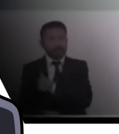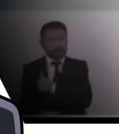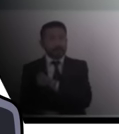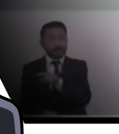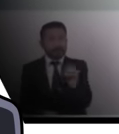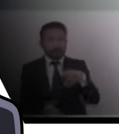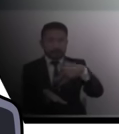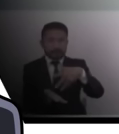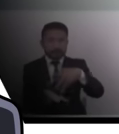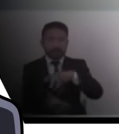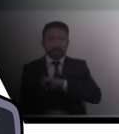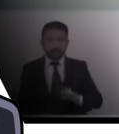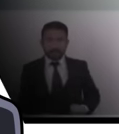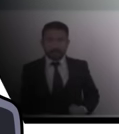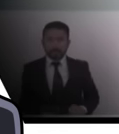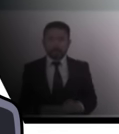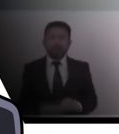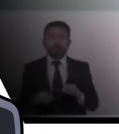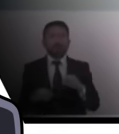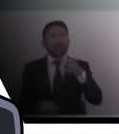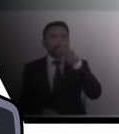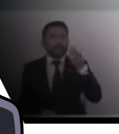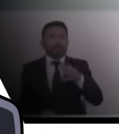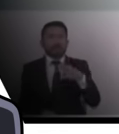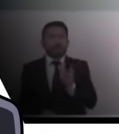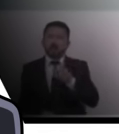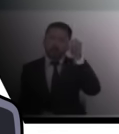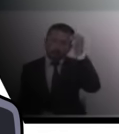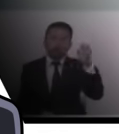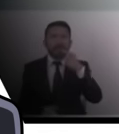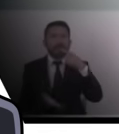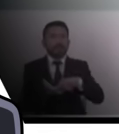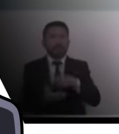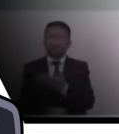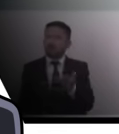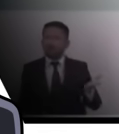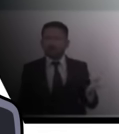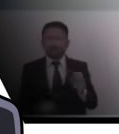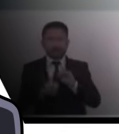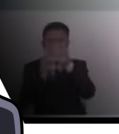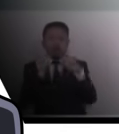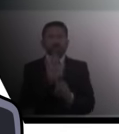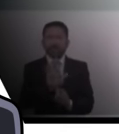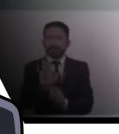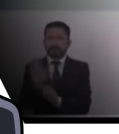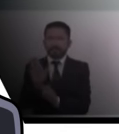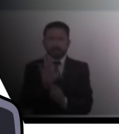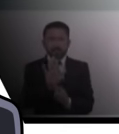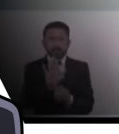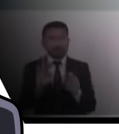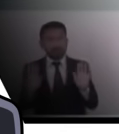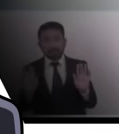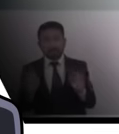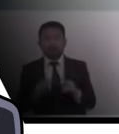a usted, población salvadoreña, claro que vamos a alzar la voz y denunciar estas cosas y evidenciarlas. Porque si